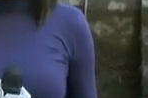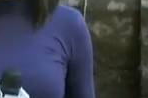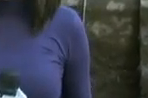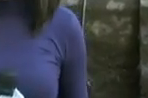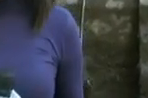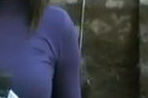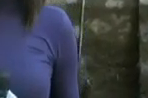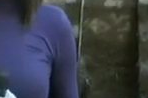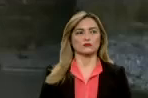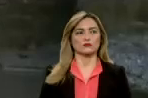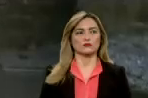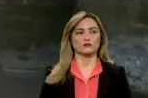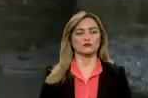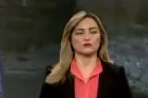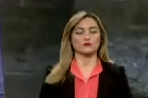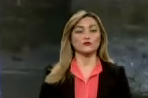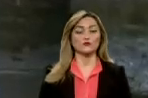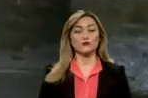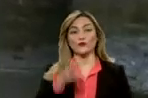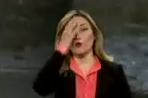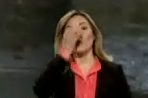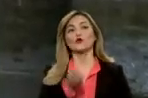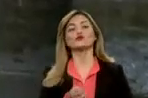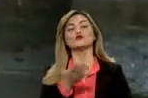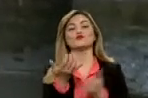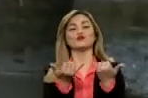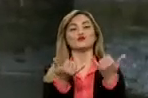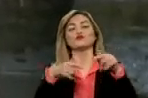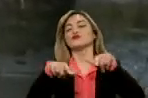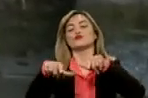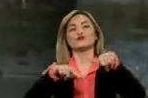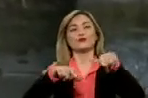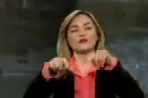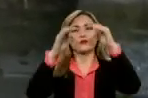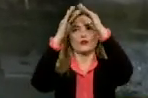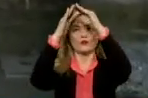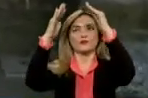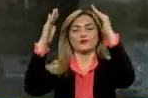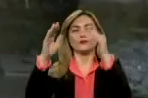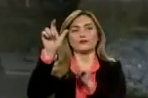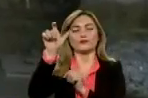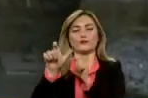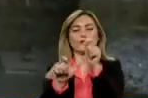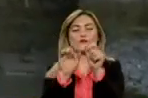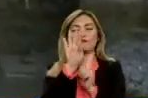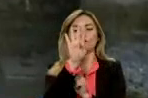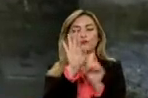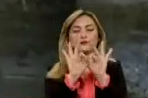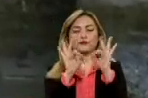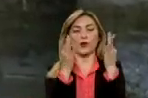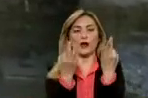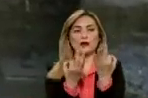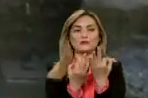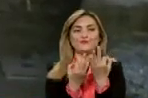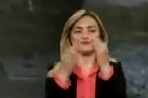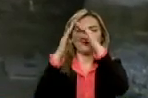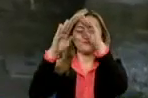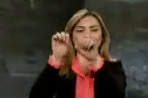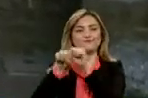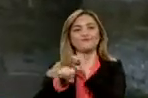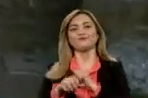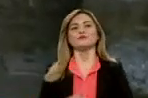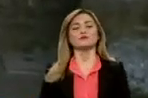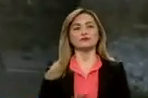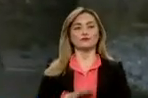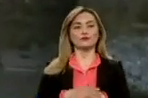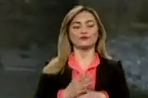Isa, Helen, amigos televidentes, muy buenos días. Nosotros estamos en la casa de una de las cuatro familias que resultaron afectadas por